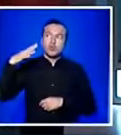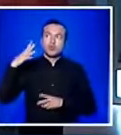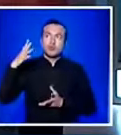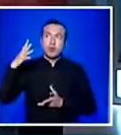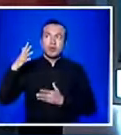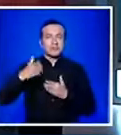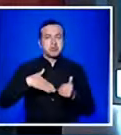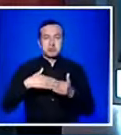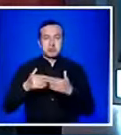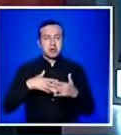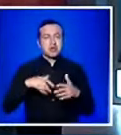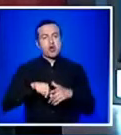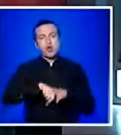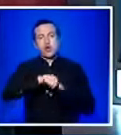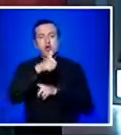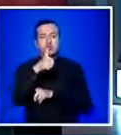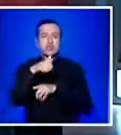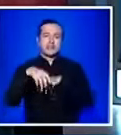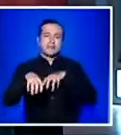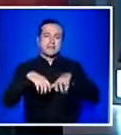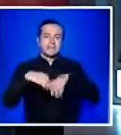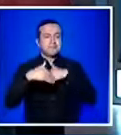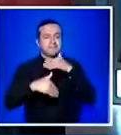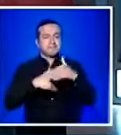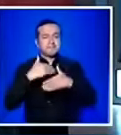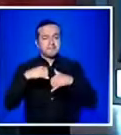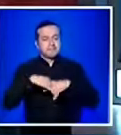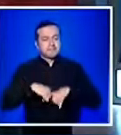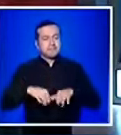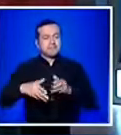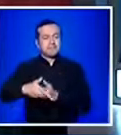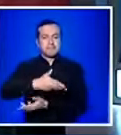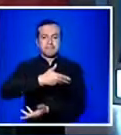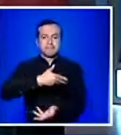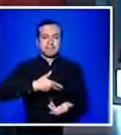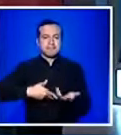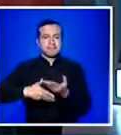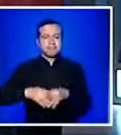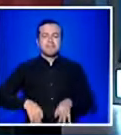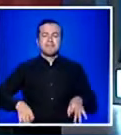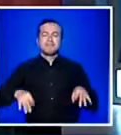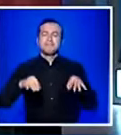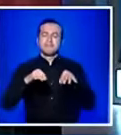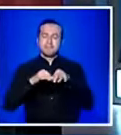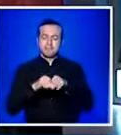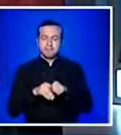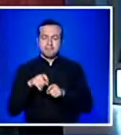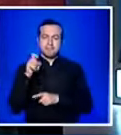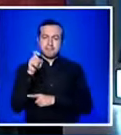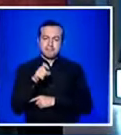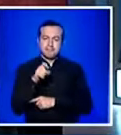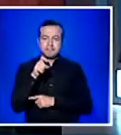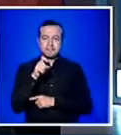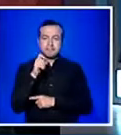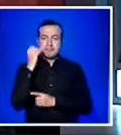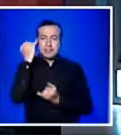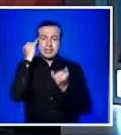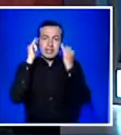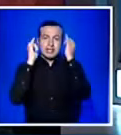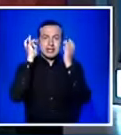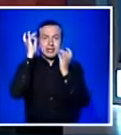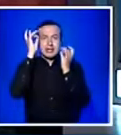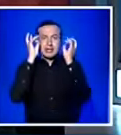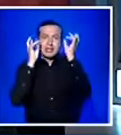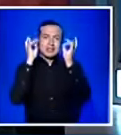Ellos insisten, ellos de alguna manera comparten un mensaje sobre la importancia de desarrollar la creatividad y de